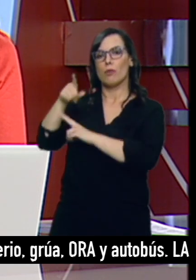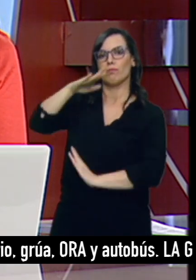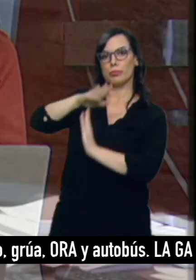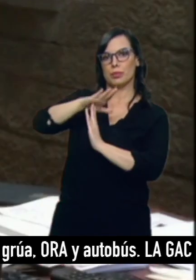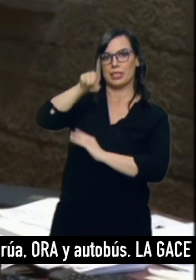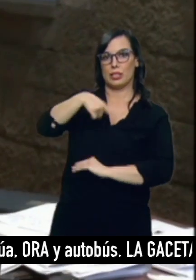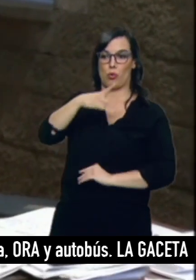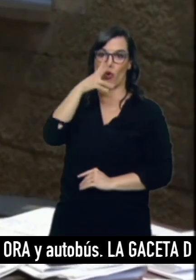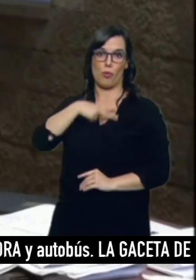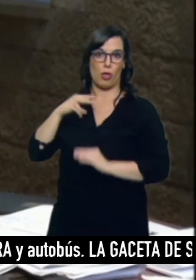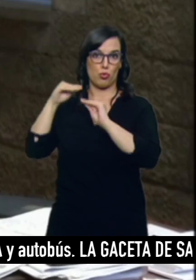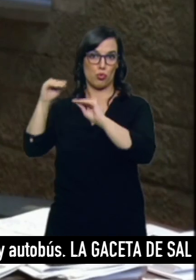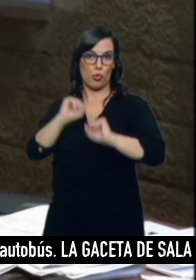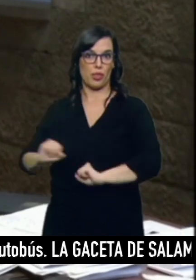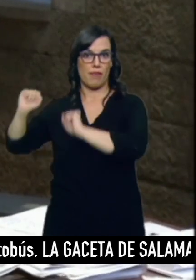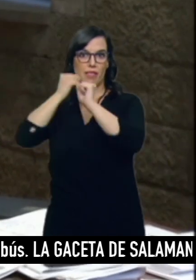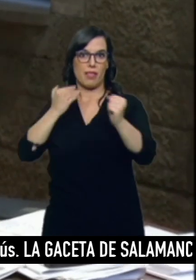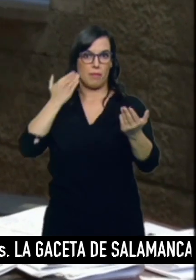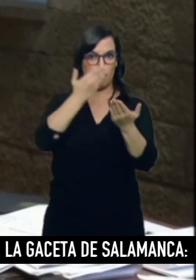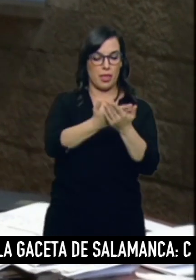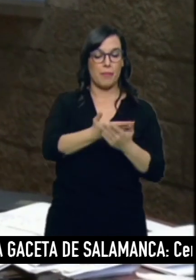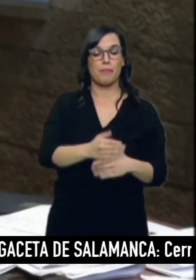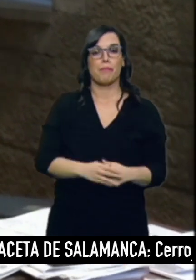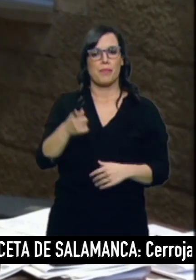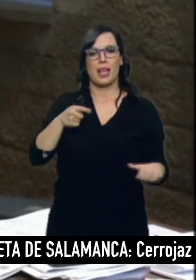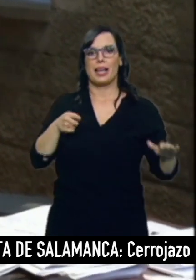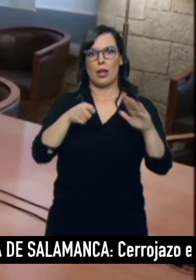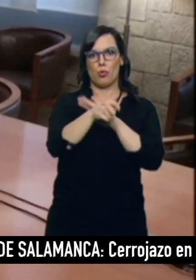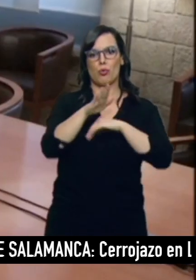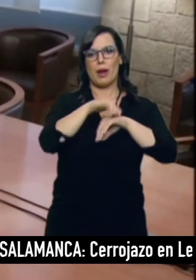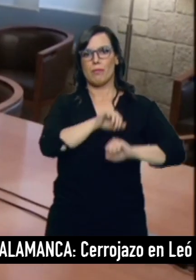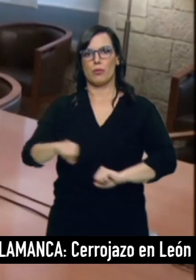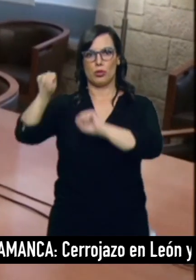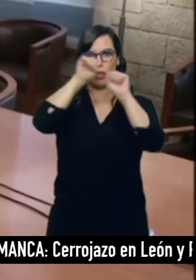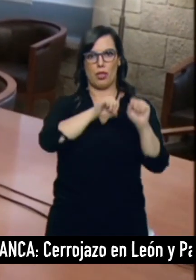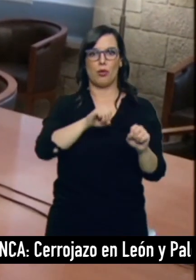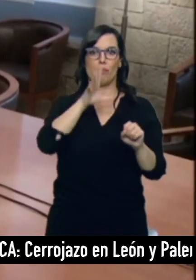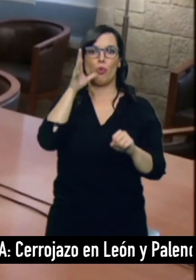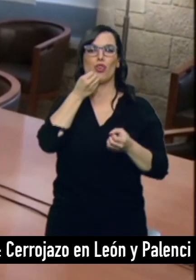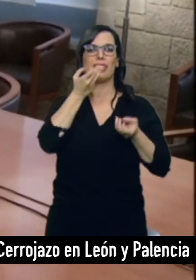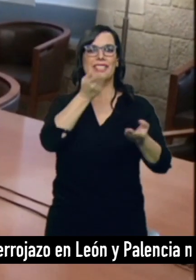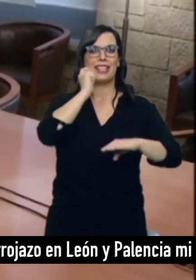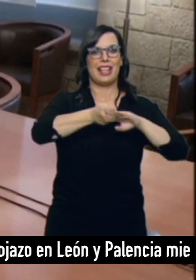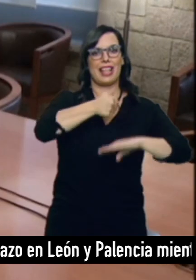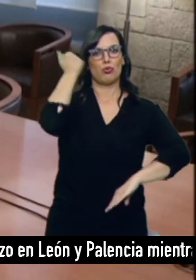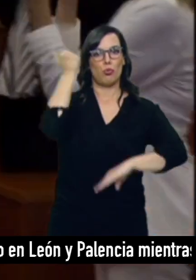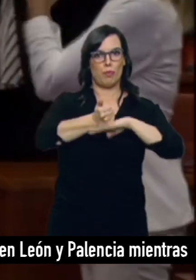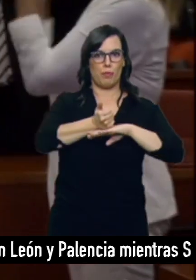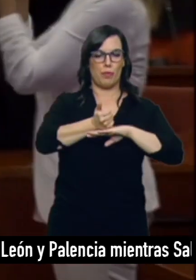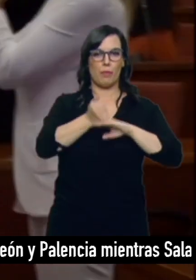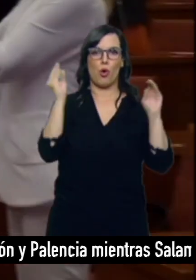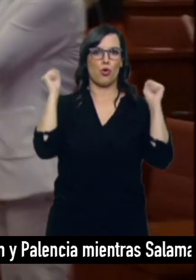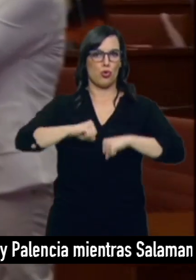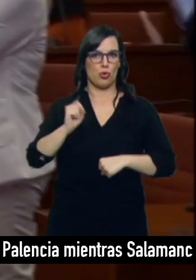su defensa. Su abogado, Gonzalo Boye, presentó recurso de amparo contra la sentencia del Supremo que ratifica la inhabilitación